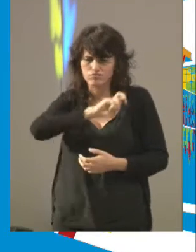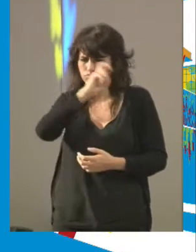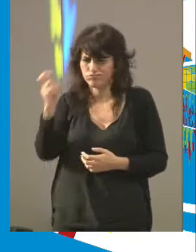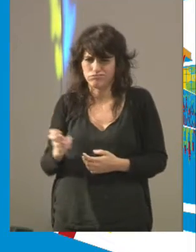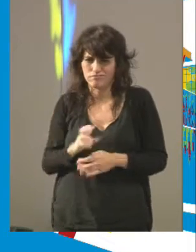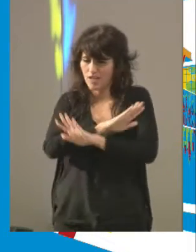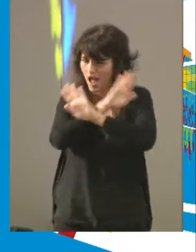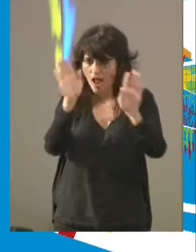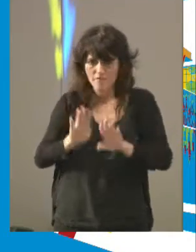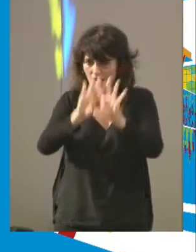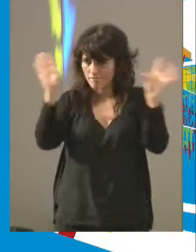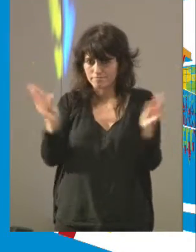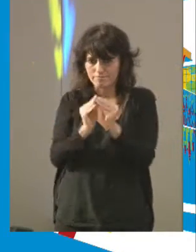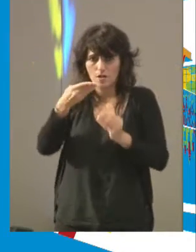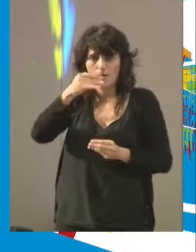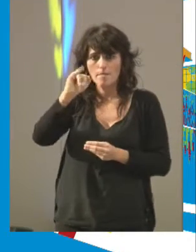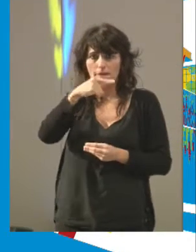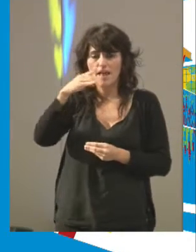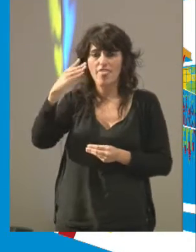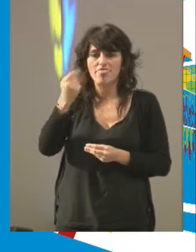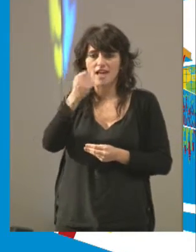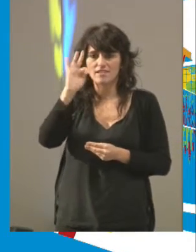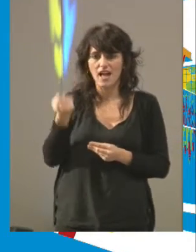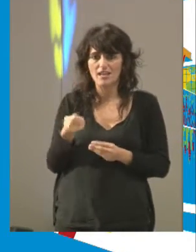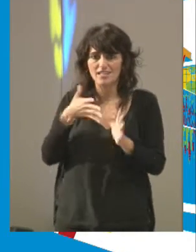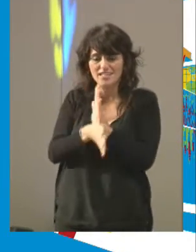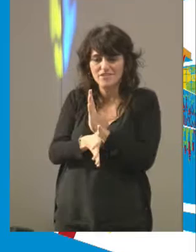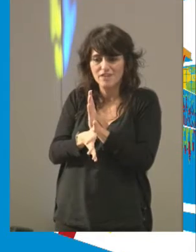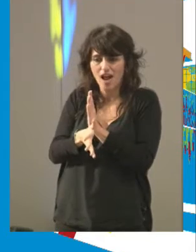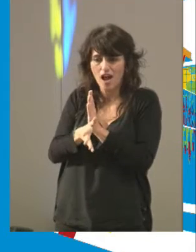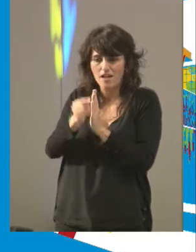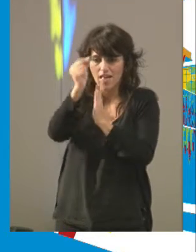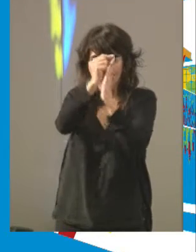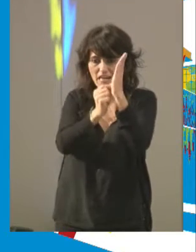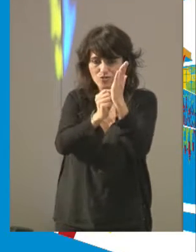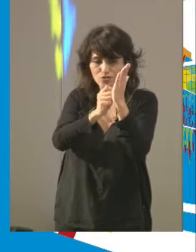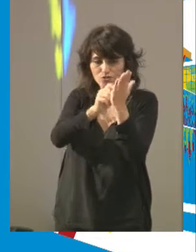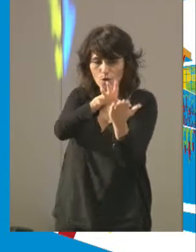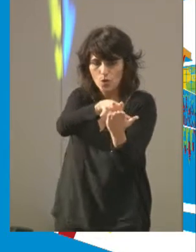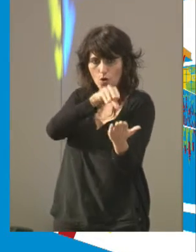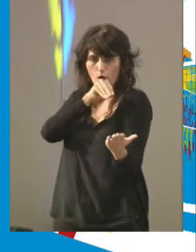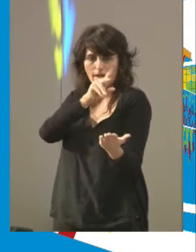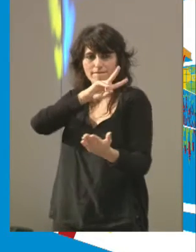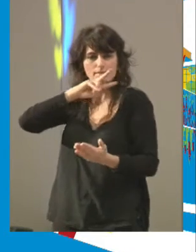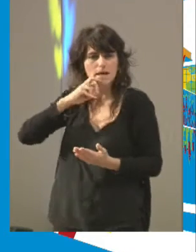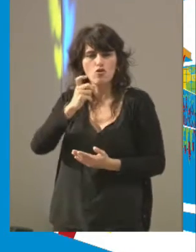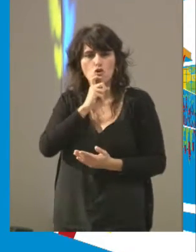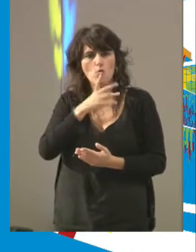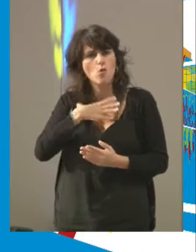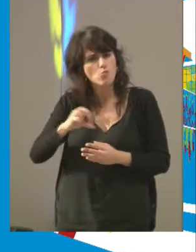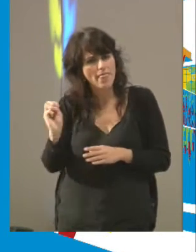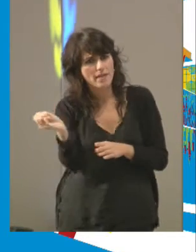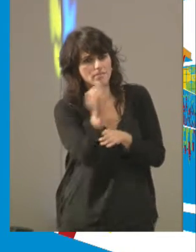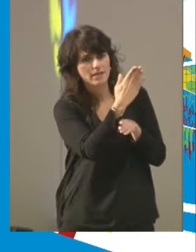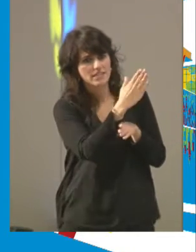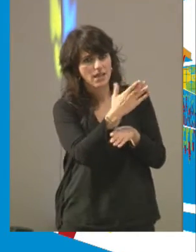final el Big Data no deja de ser cómo sacar el valor de los datos. ¿La presentación me la podíais cargar, por